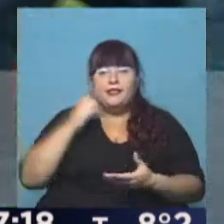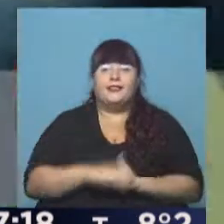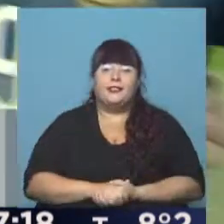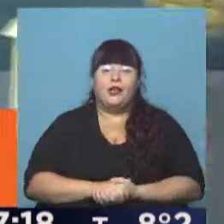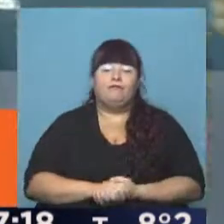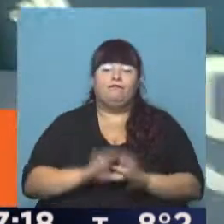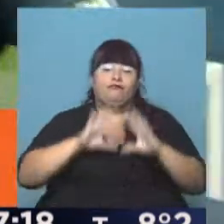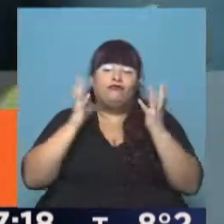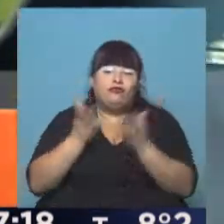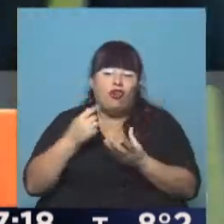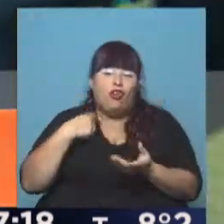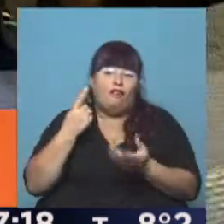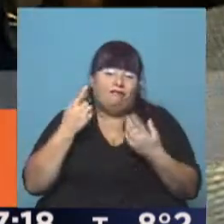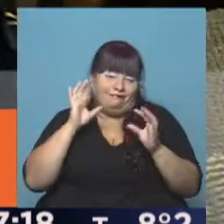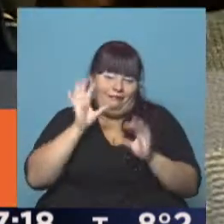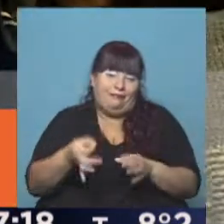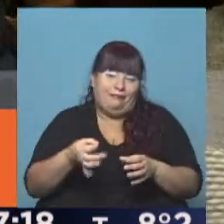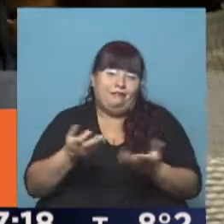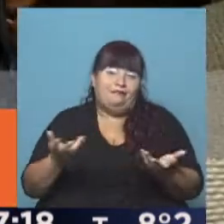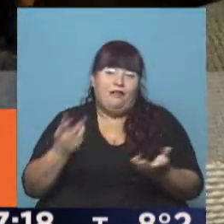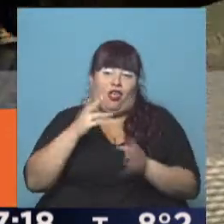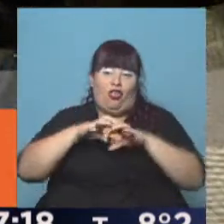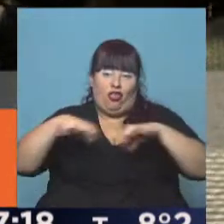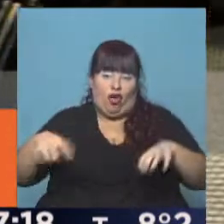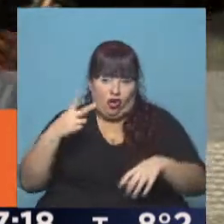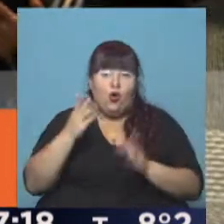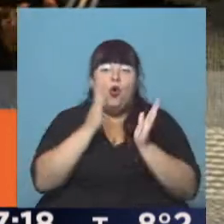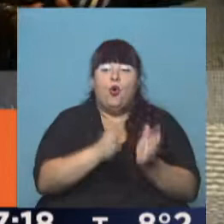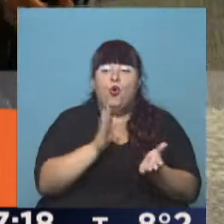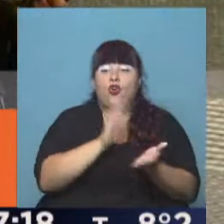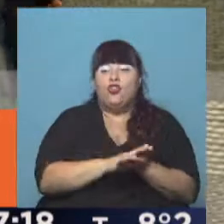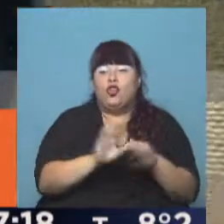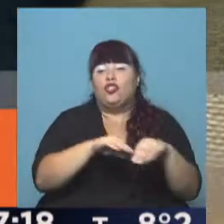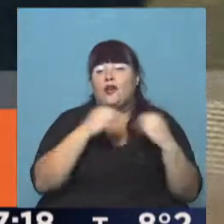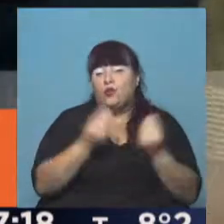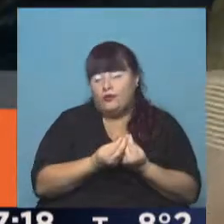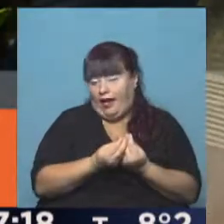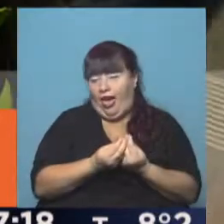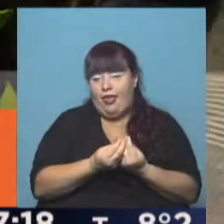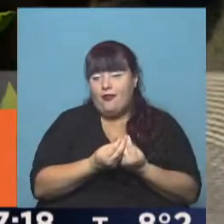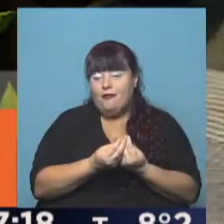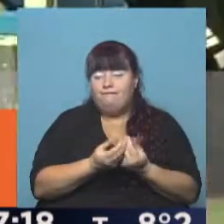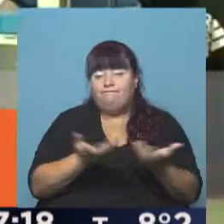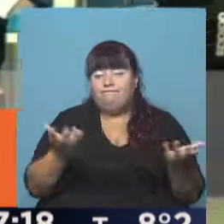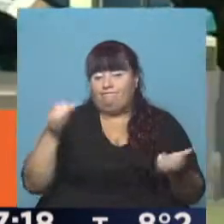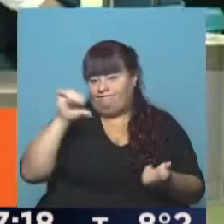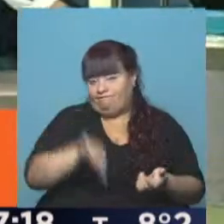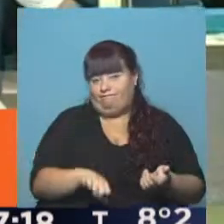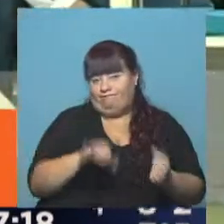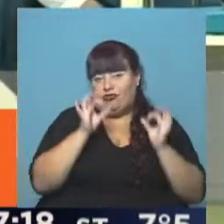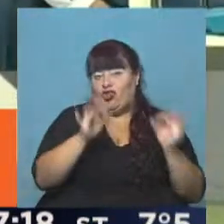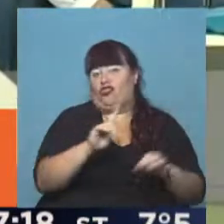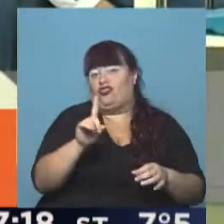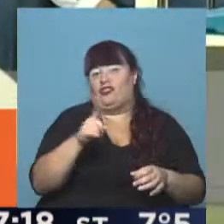el análisis nuestro se divide claramente en dos partes. La parte resultadista, que evidentemente no tuvo